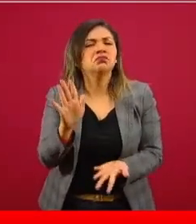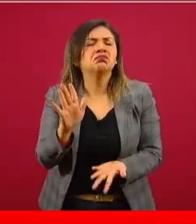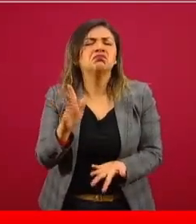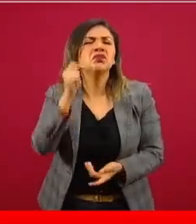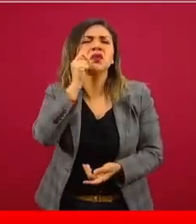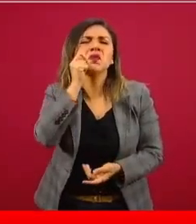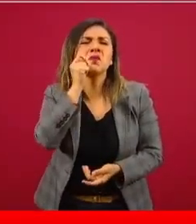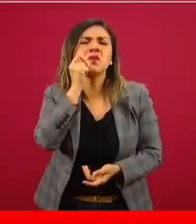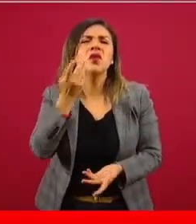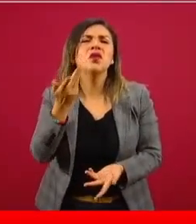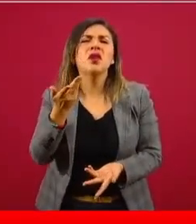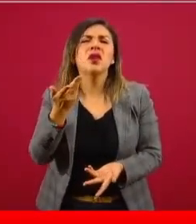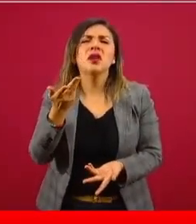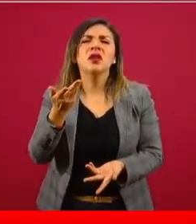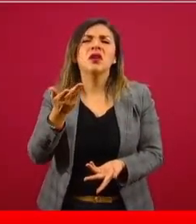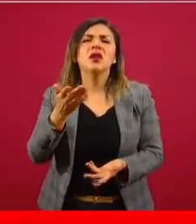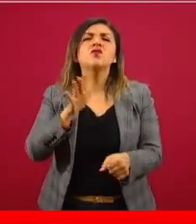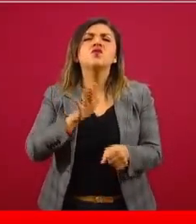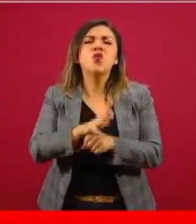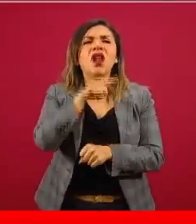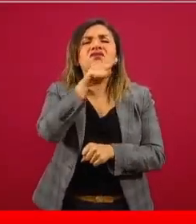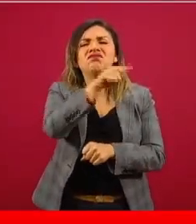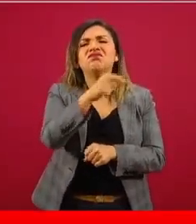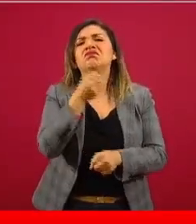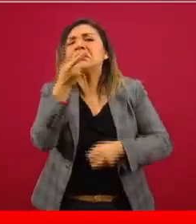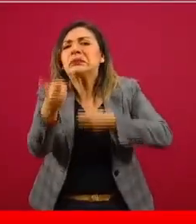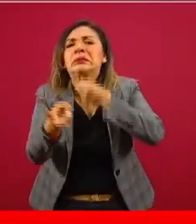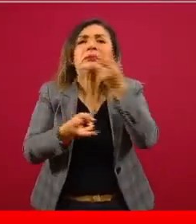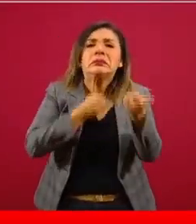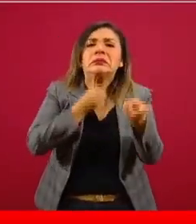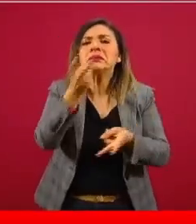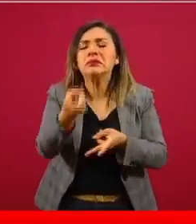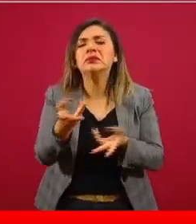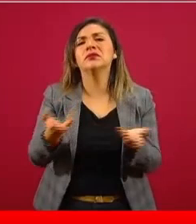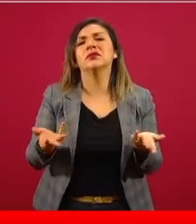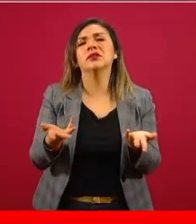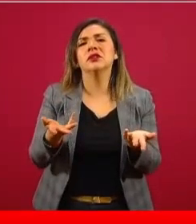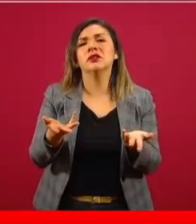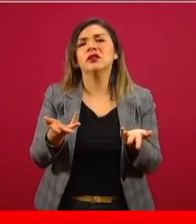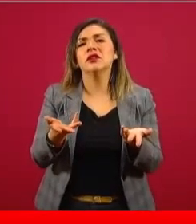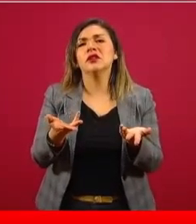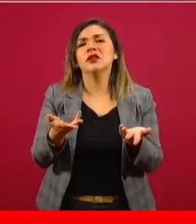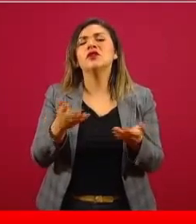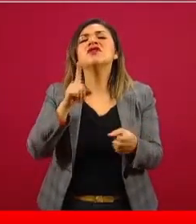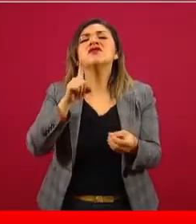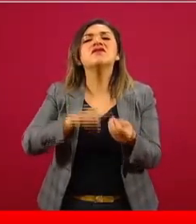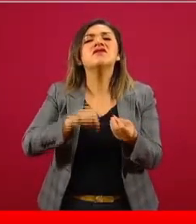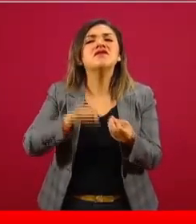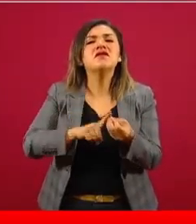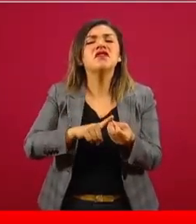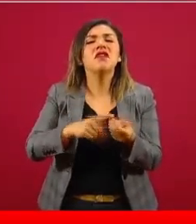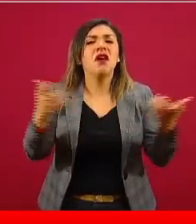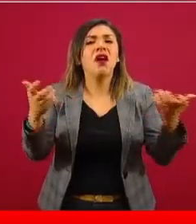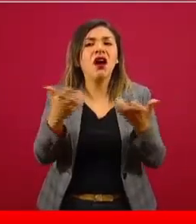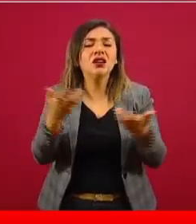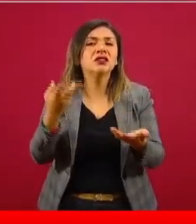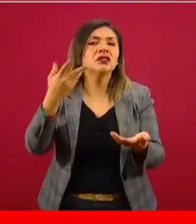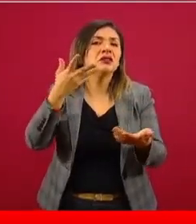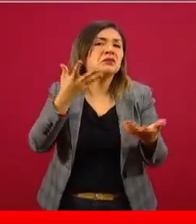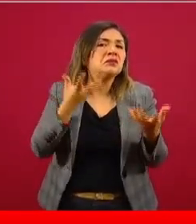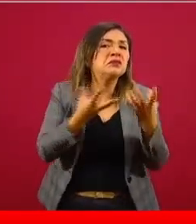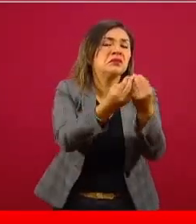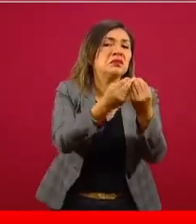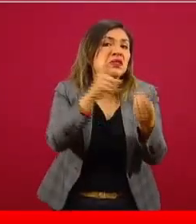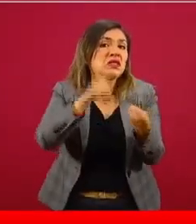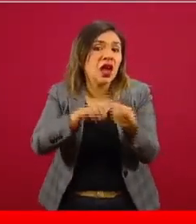Independientemente de las declaraciones de quienes puedan estar involucrados,